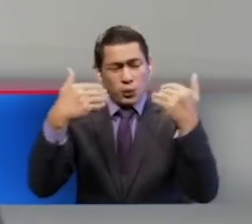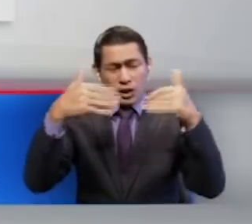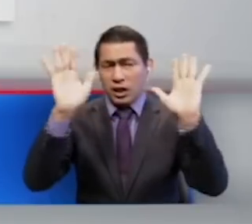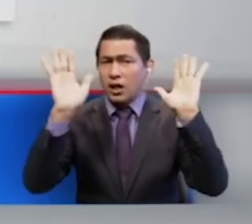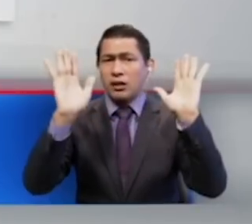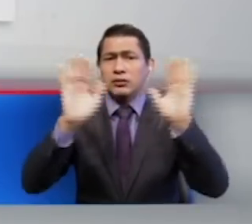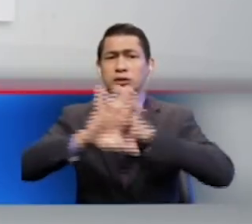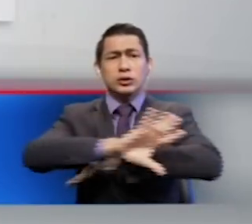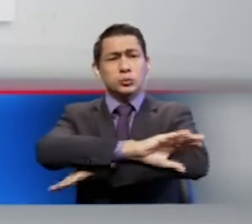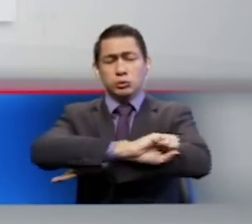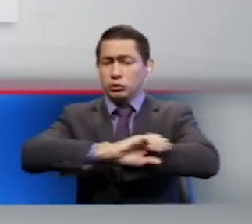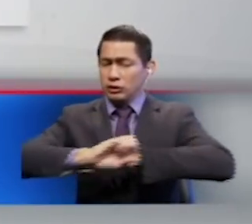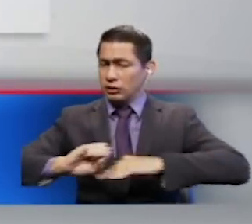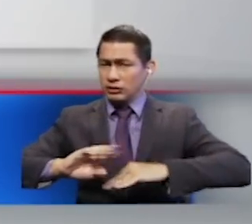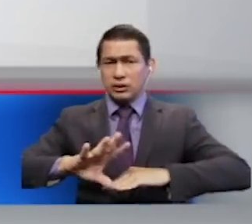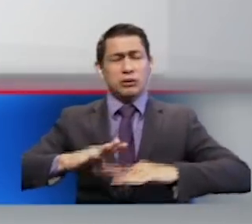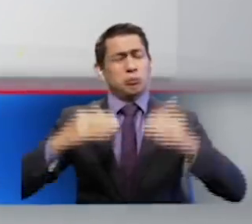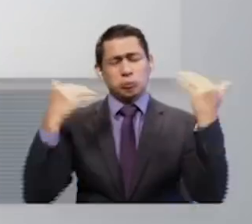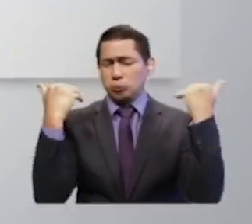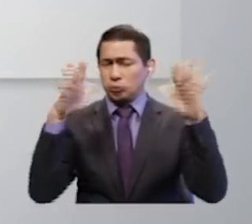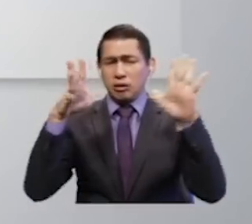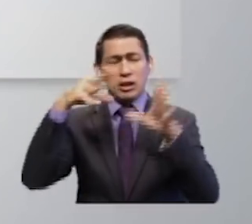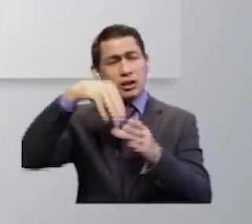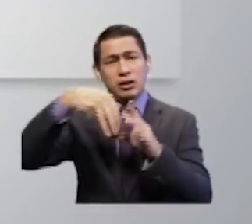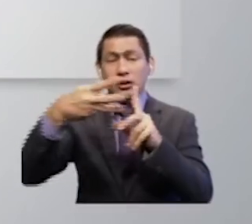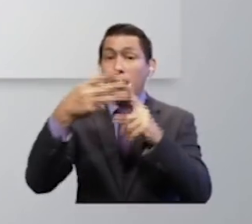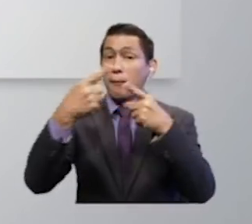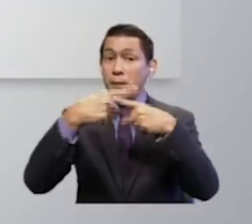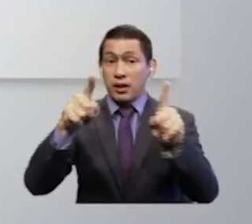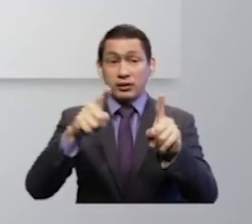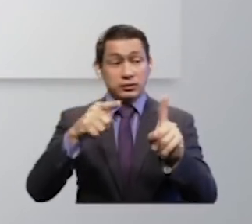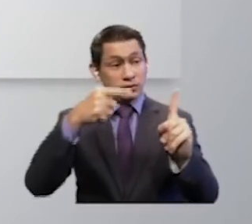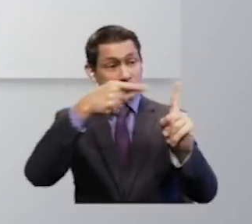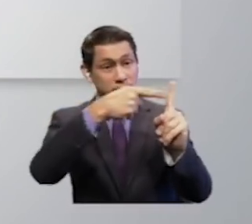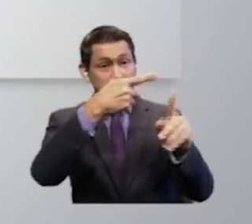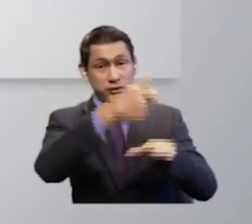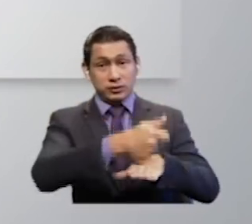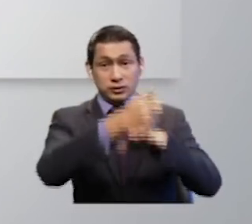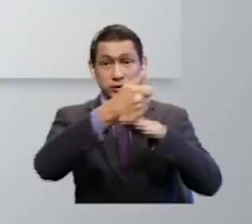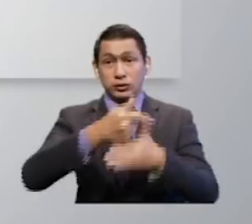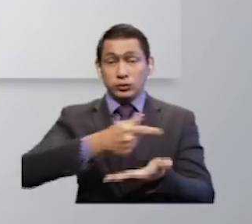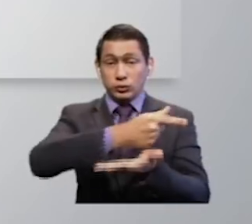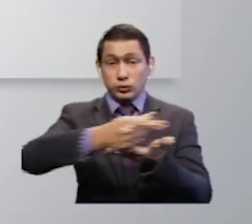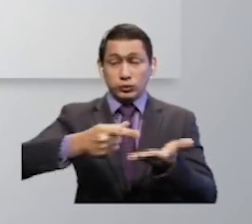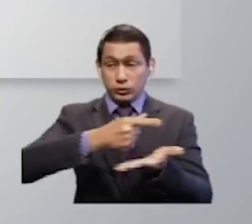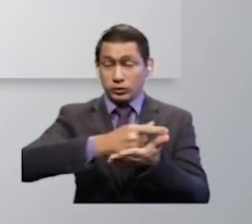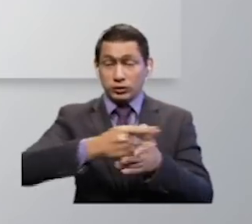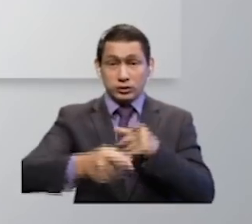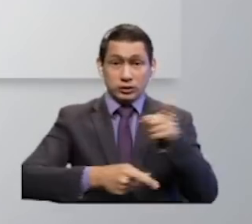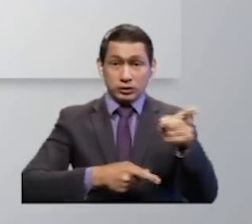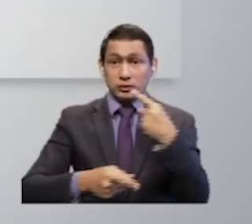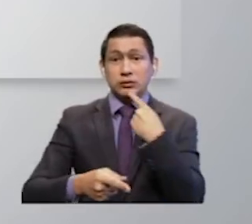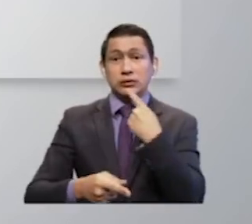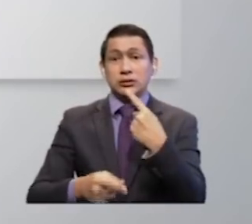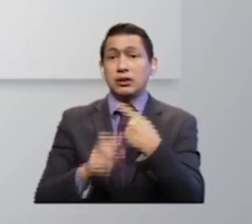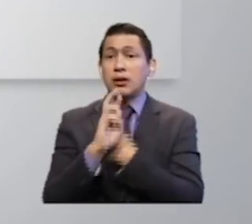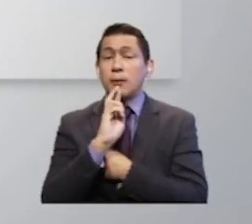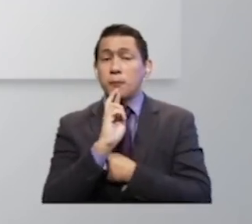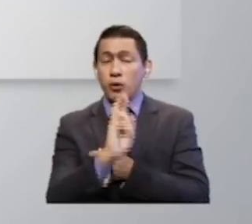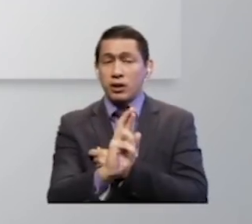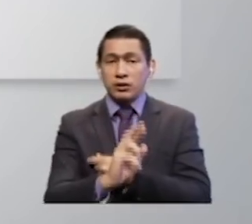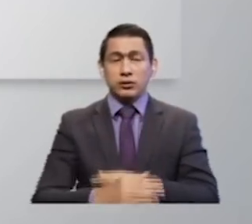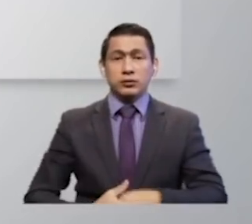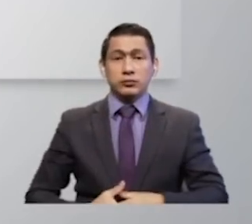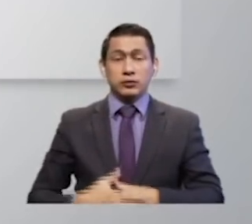de locos. La presidenta de la Revolución Ciudadana, Marcela Aguiñaga, a través de su cuenta de X, también se pronunció, en donde mencionó: